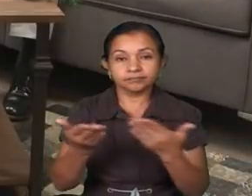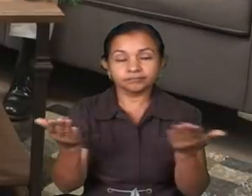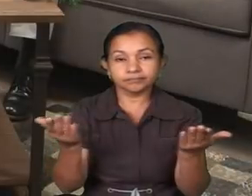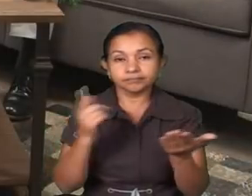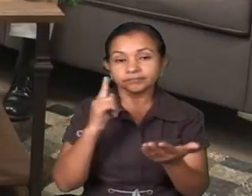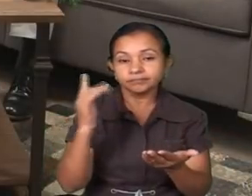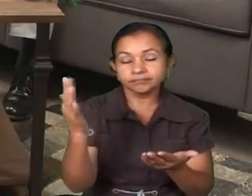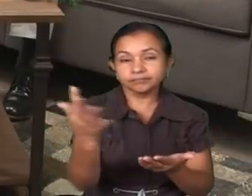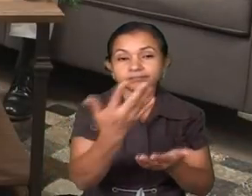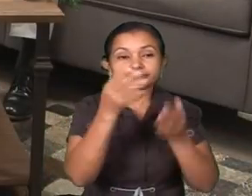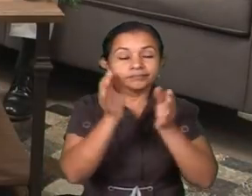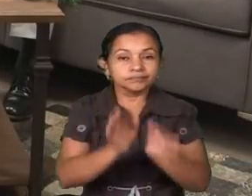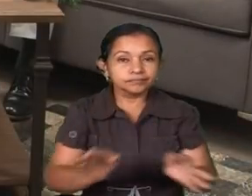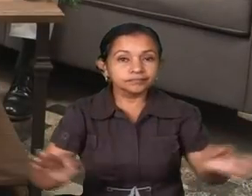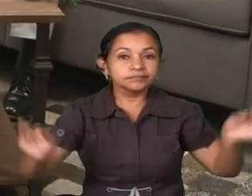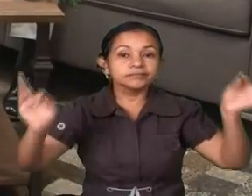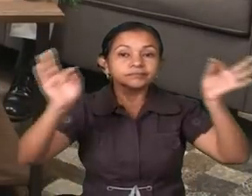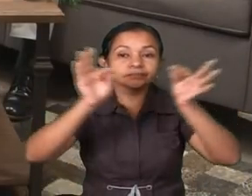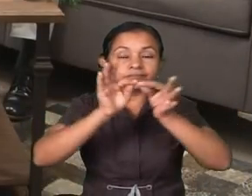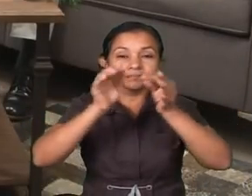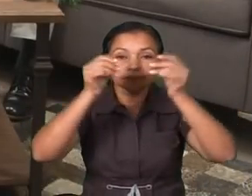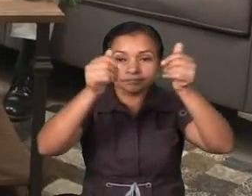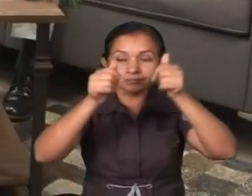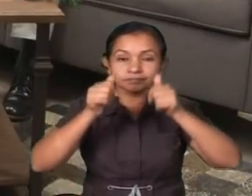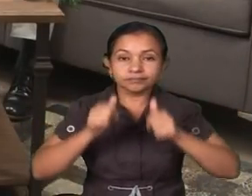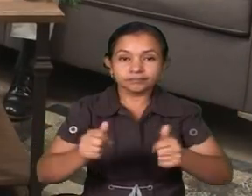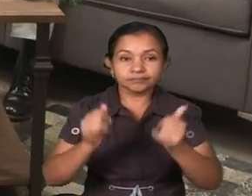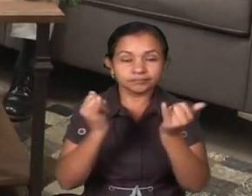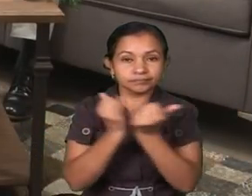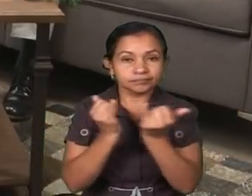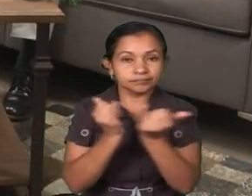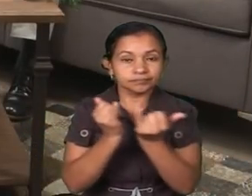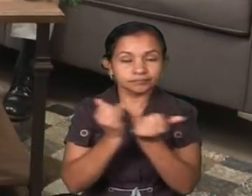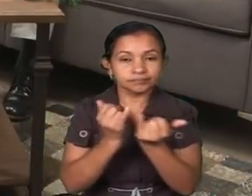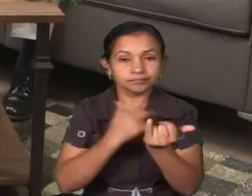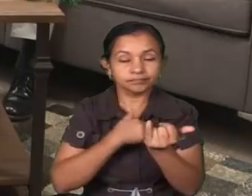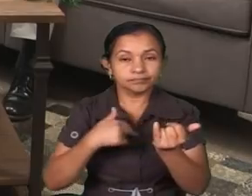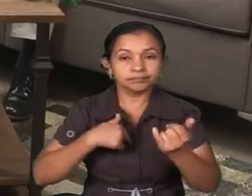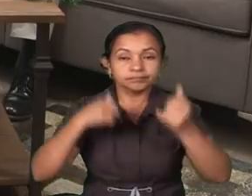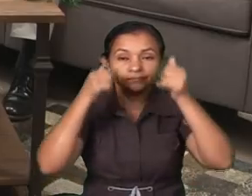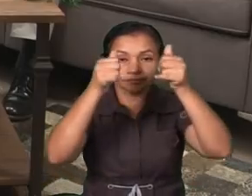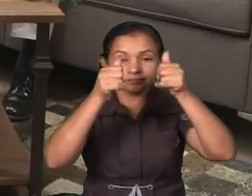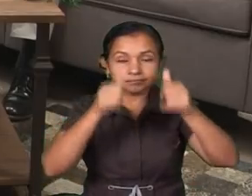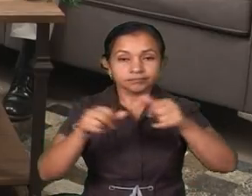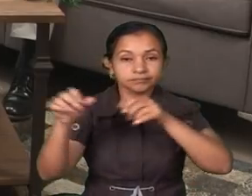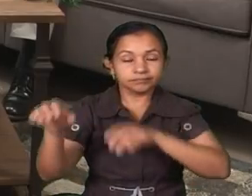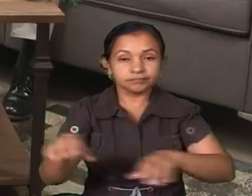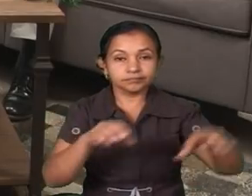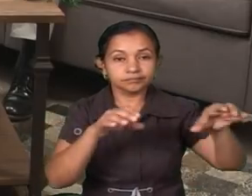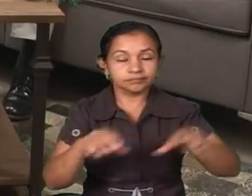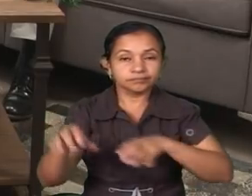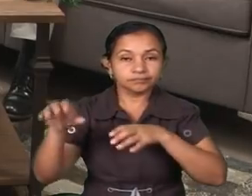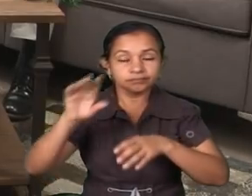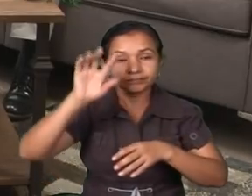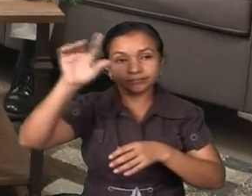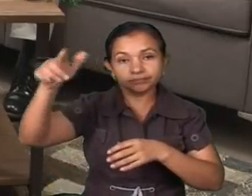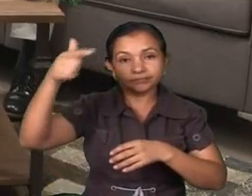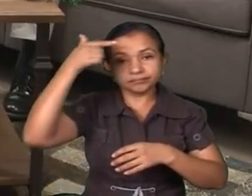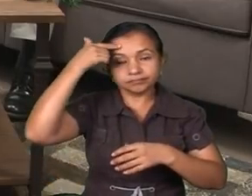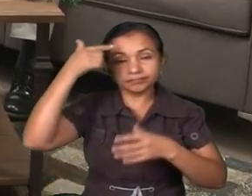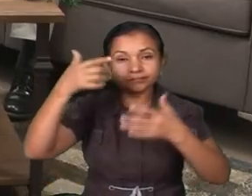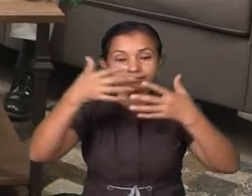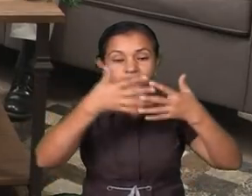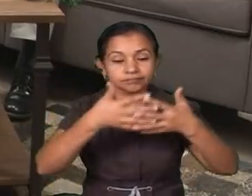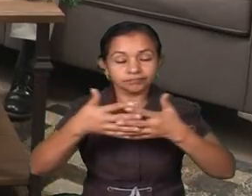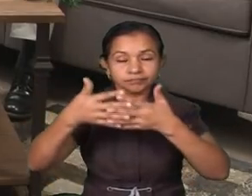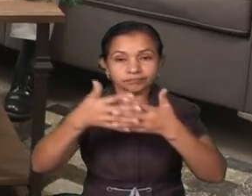la importancia de realizar esta denuncia y también de hacer la denuncia de las acciones injerencistas del gobierno de los Estados Unidos